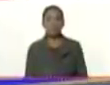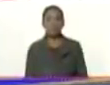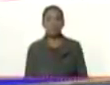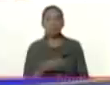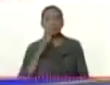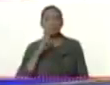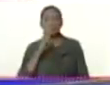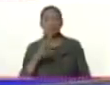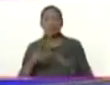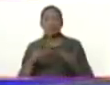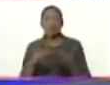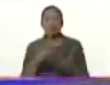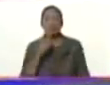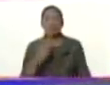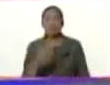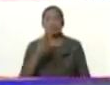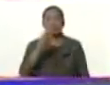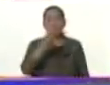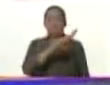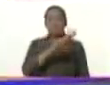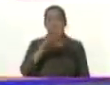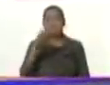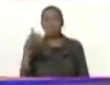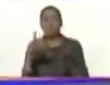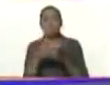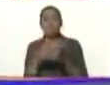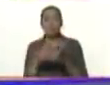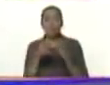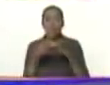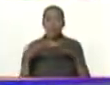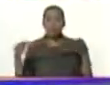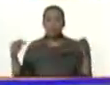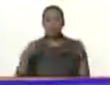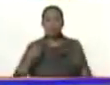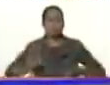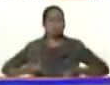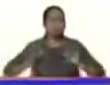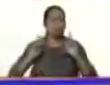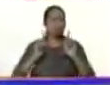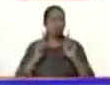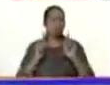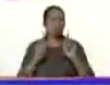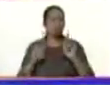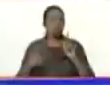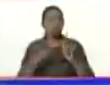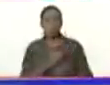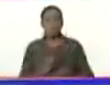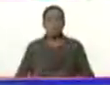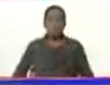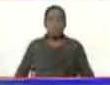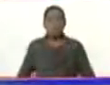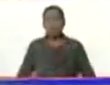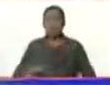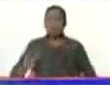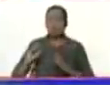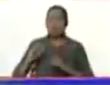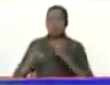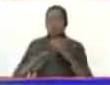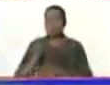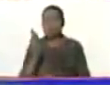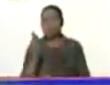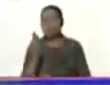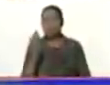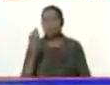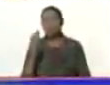Me piden 35.000 hectáreas. Estoy listo, pues. Presidente Kennedy, Mr.